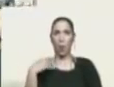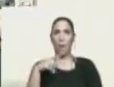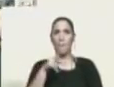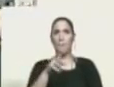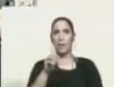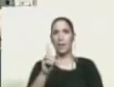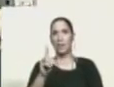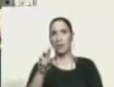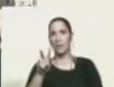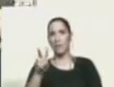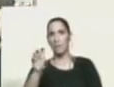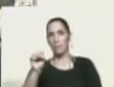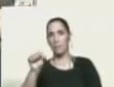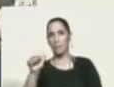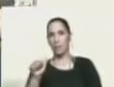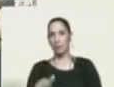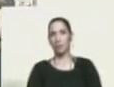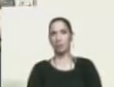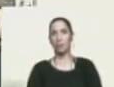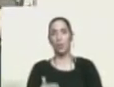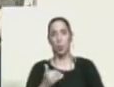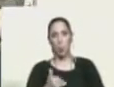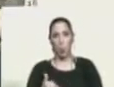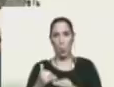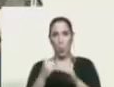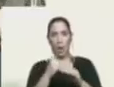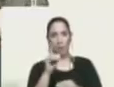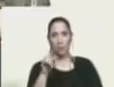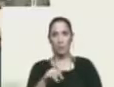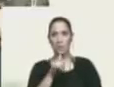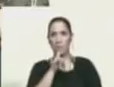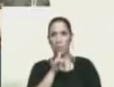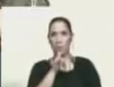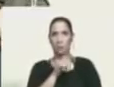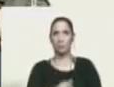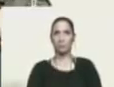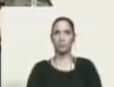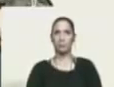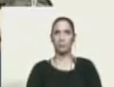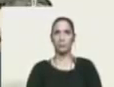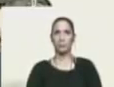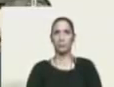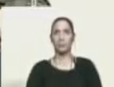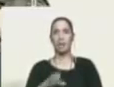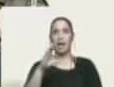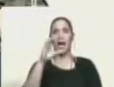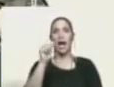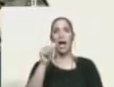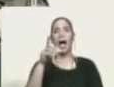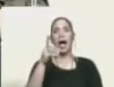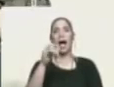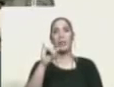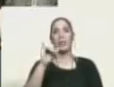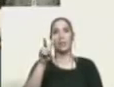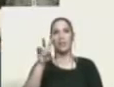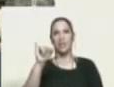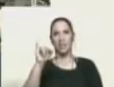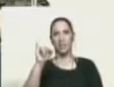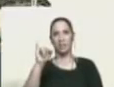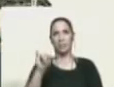Igualmente debo destacar que en el caso de Cadivisa en COEX,